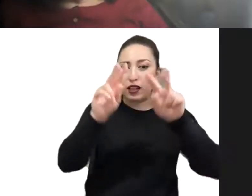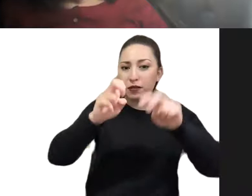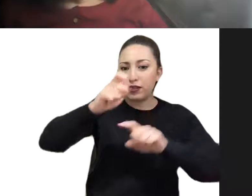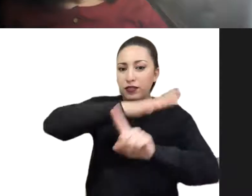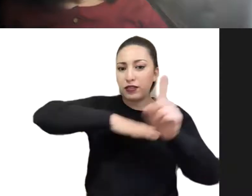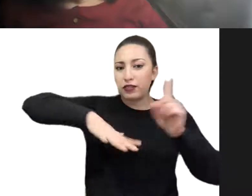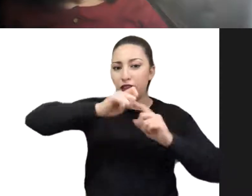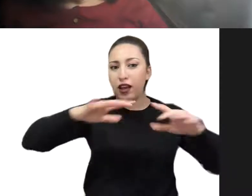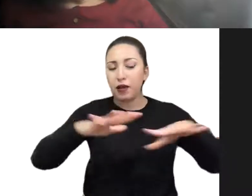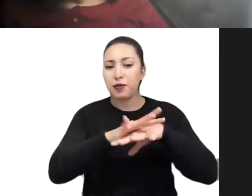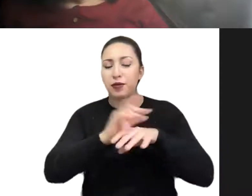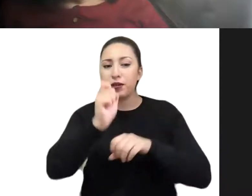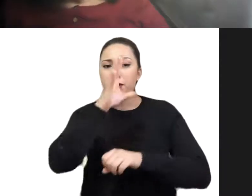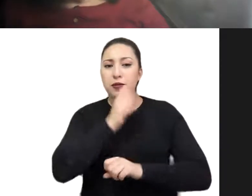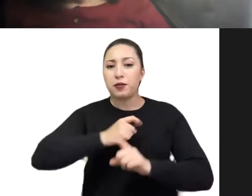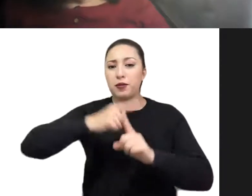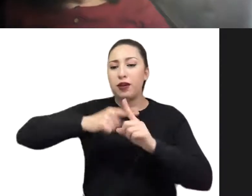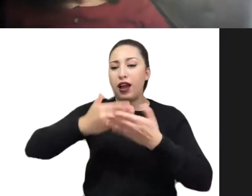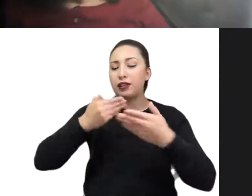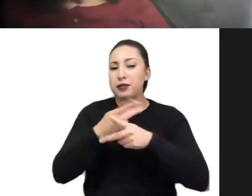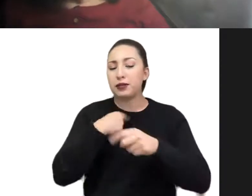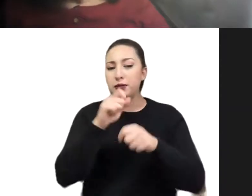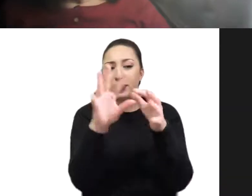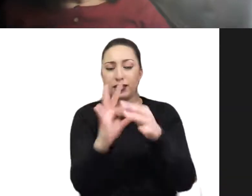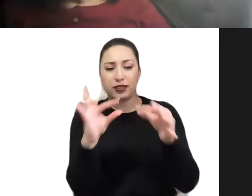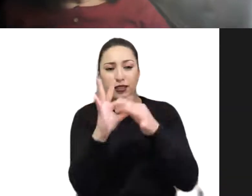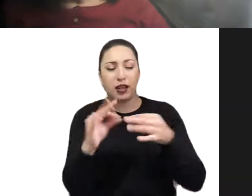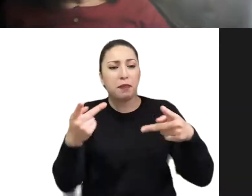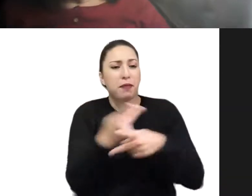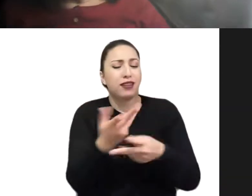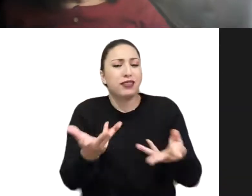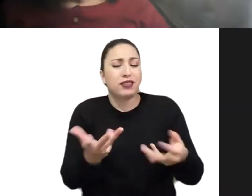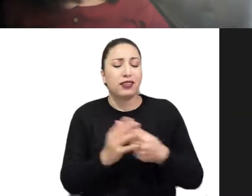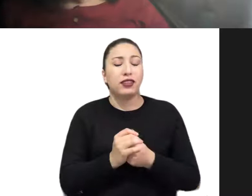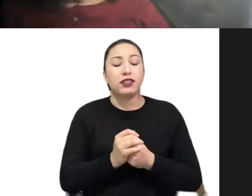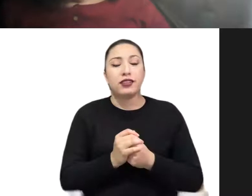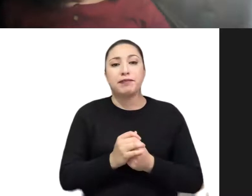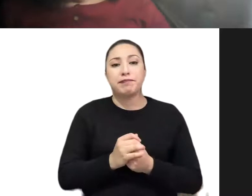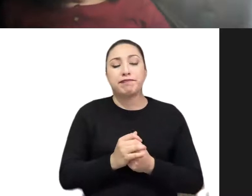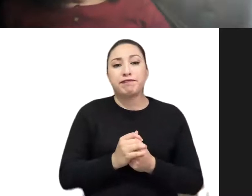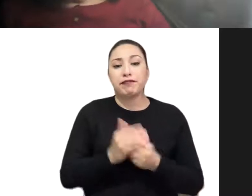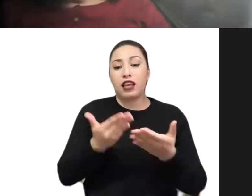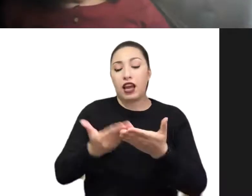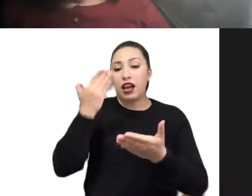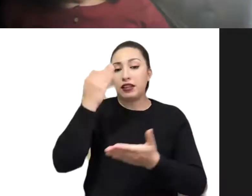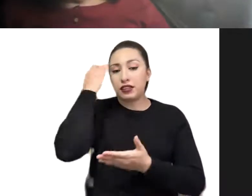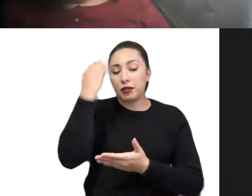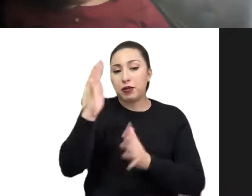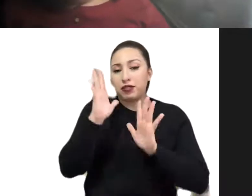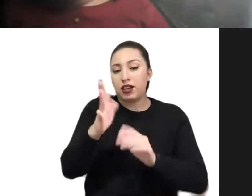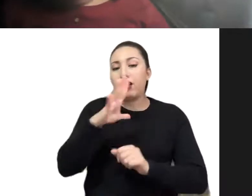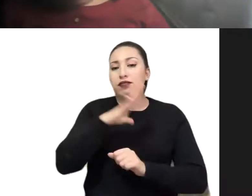se ha mencionado con anterioridad. Entonces, ¿qué pasa? Estamos sujetos desde hace ya tiempo a